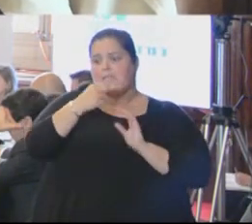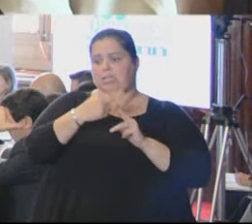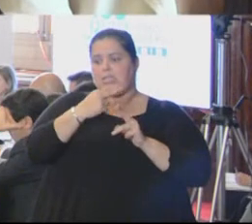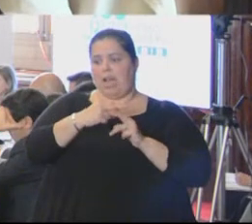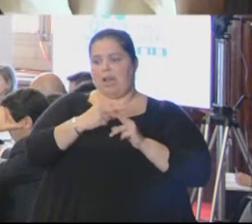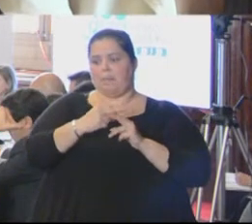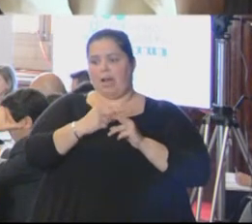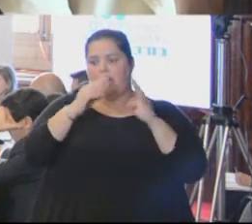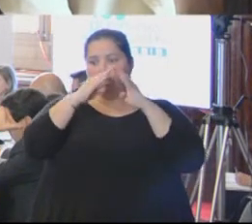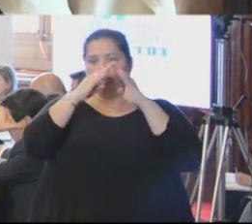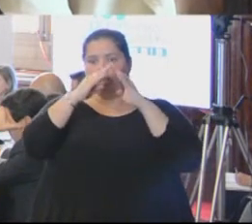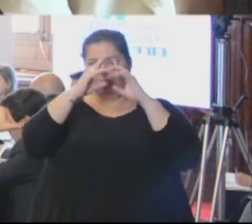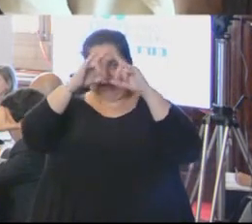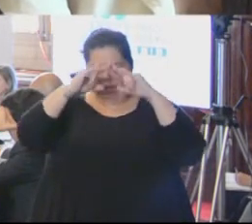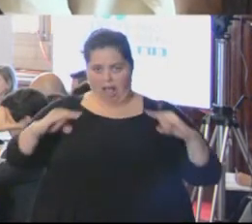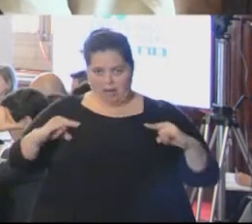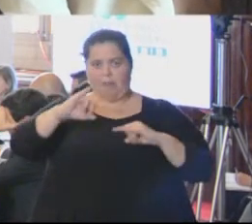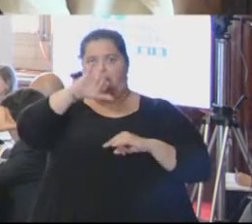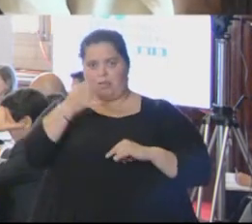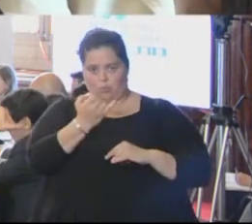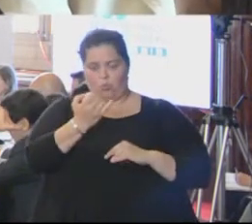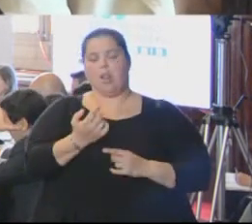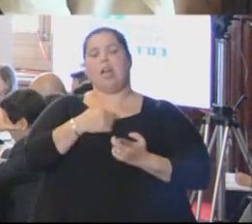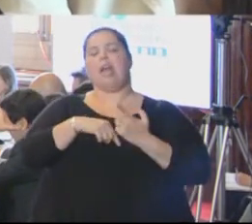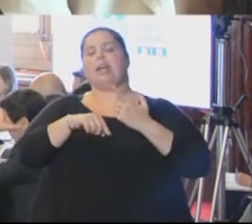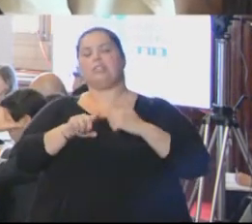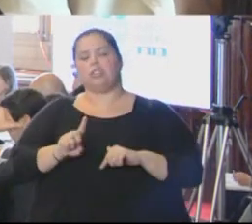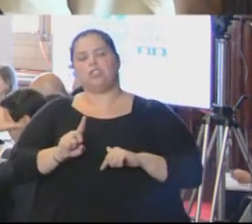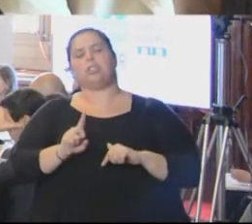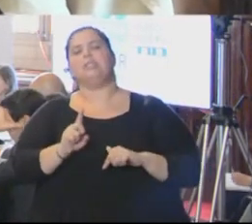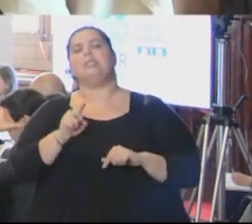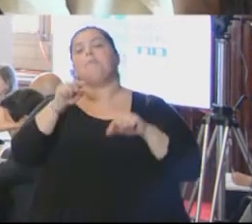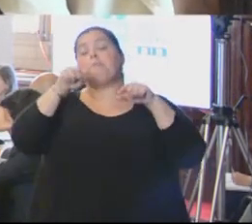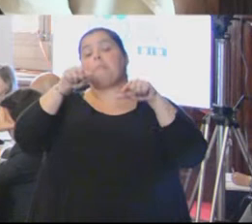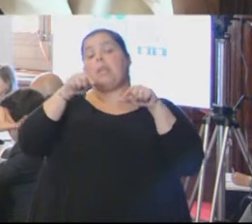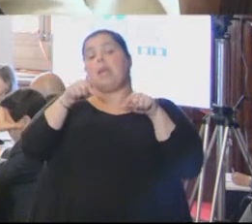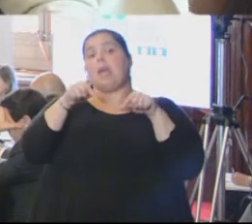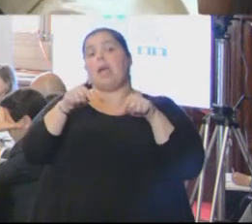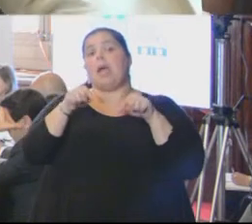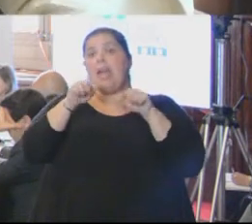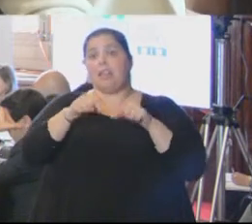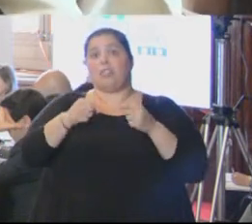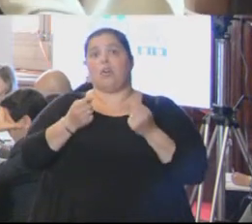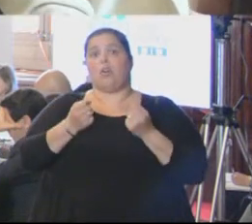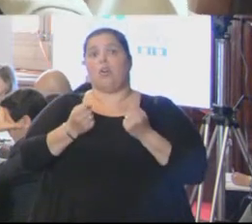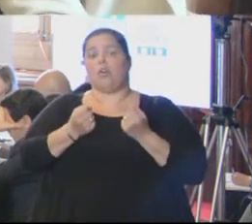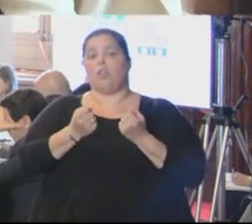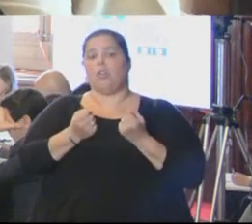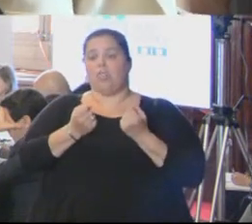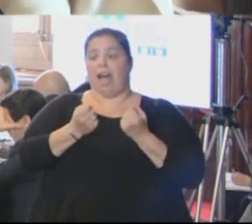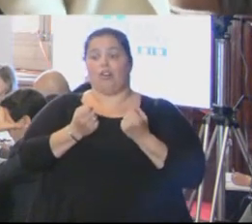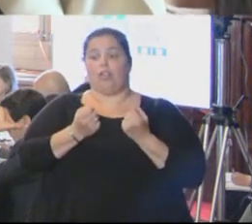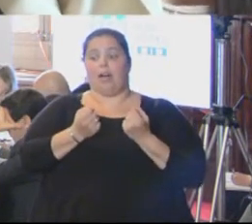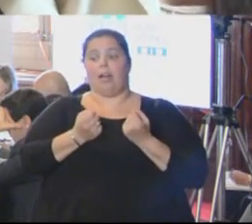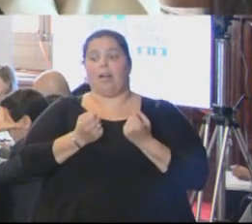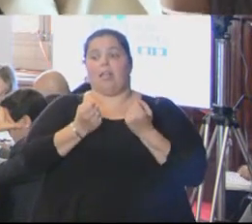Esta circunstancia indica fallas en la estrategia del Estado para la seguridad y la garantía de respeto a los derechos humanos.